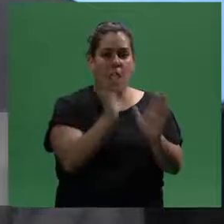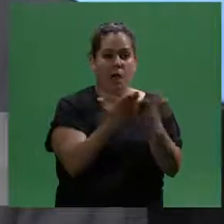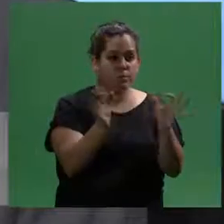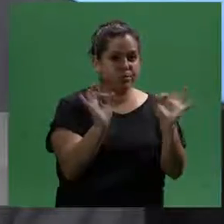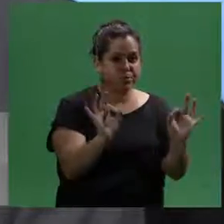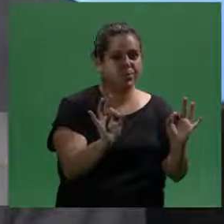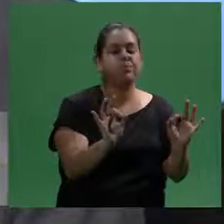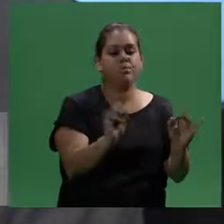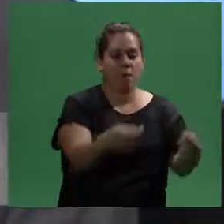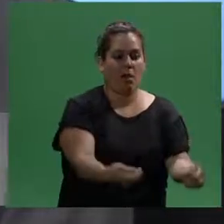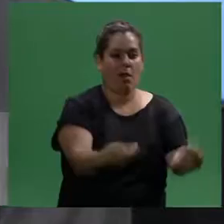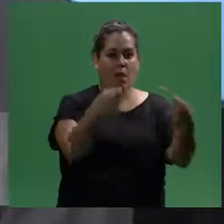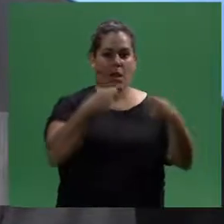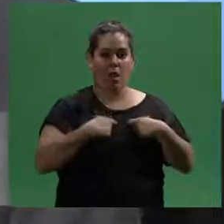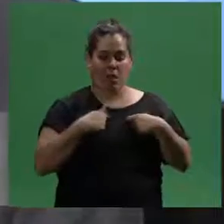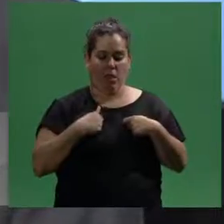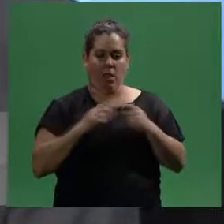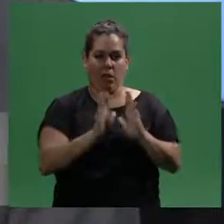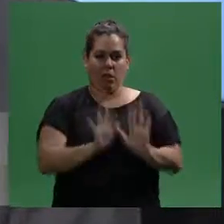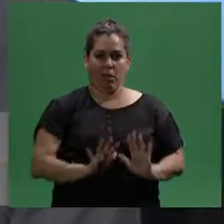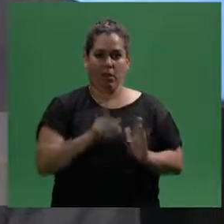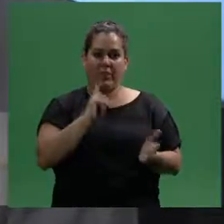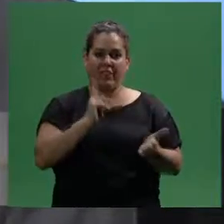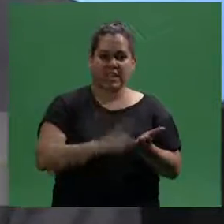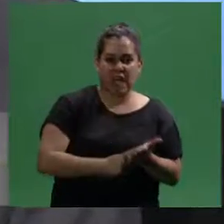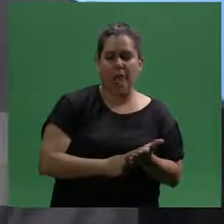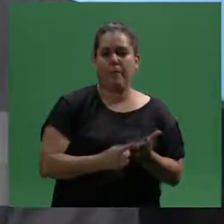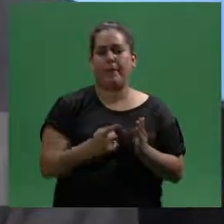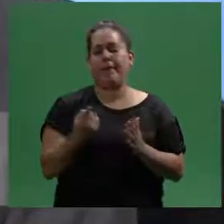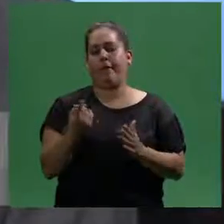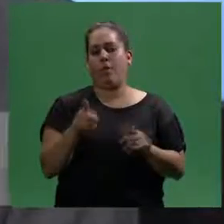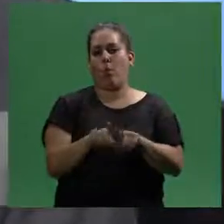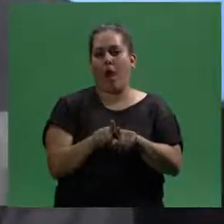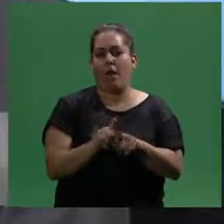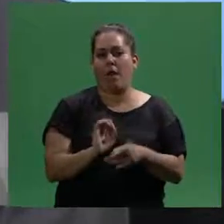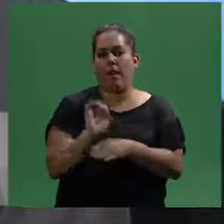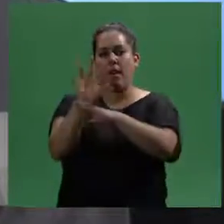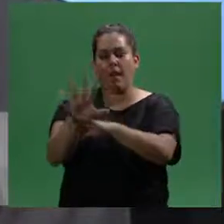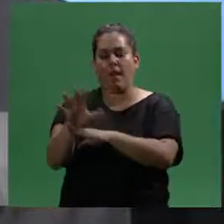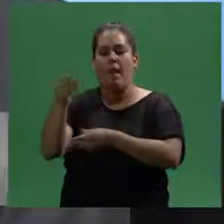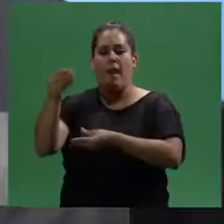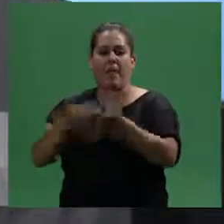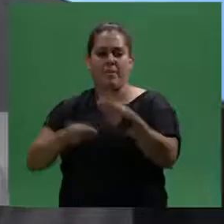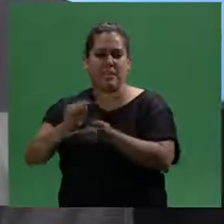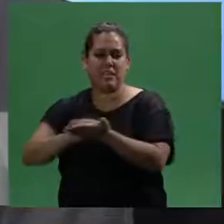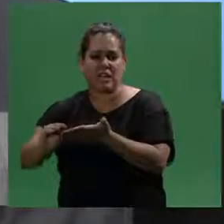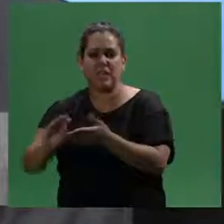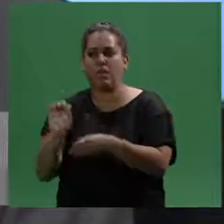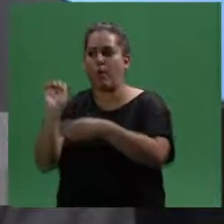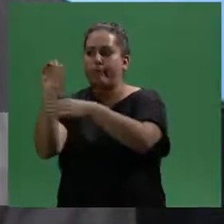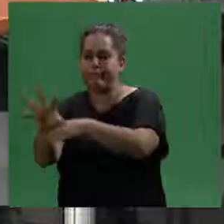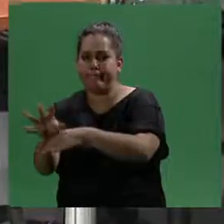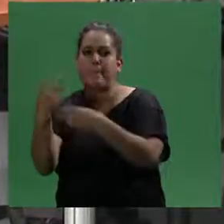el encargado de preparar los dictámenes y hacer el diligenciamiento administrativo del expediente para que